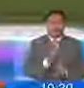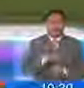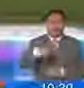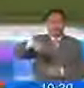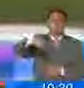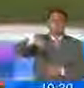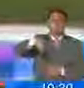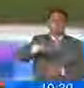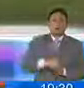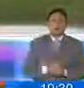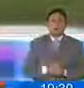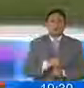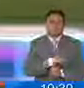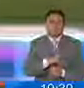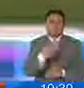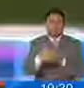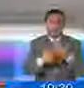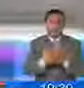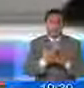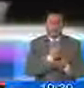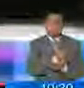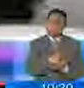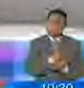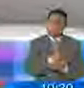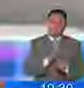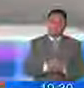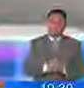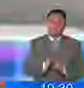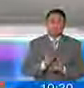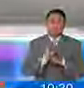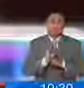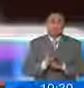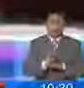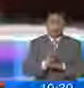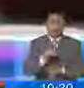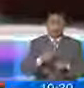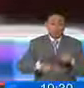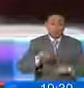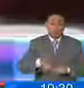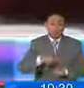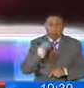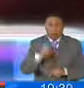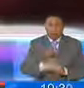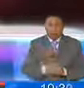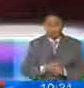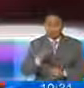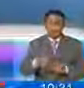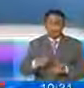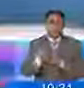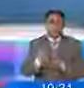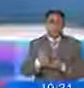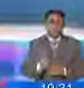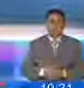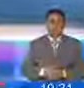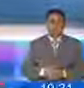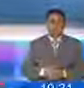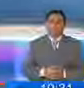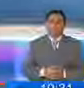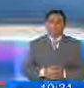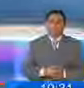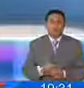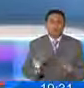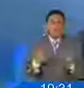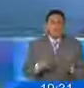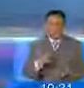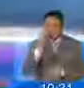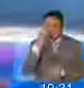estos lamentables episodios ocurren en presencia de testigos y hasta amigos de los jóvenes agredidos. Cualquiera que vea un acto violento, cualquiera que vea